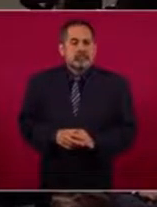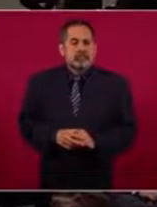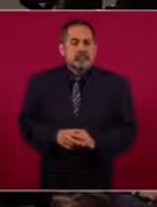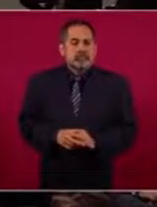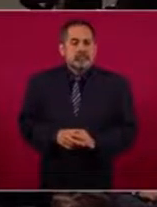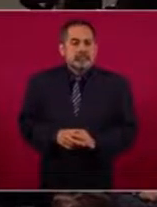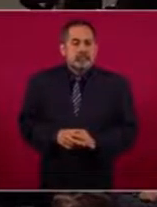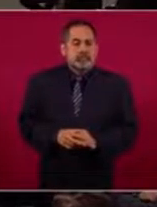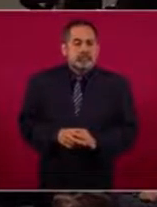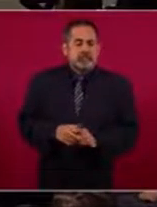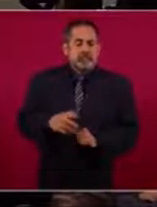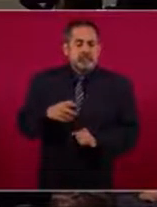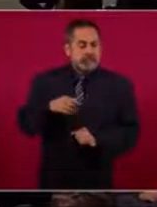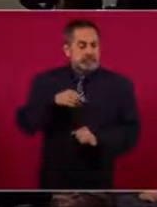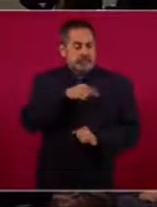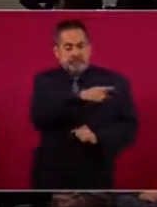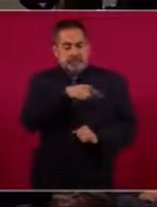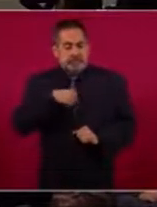políticas